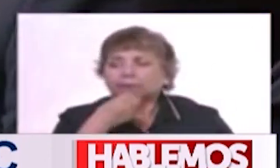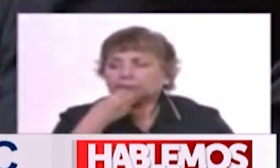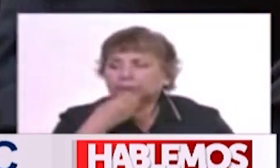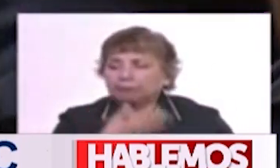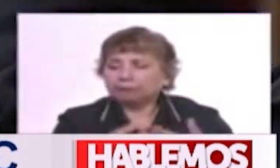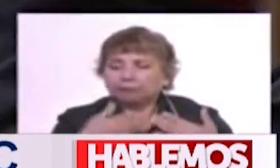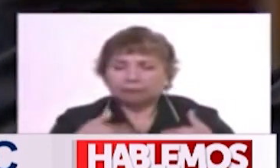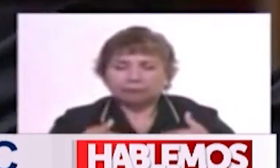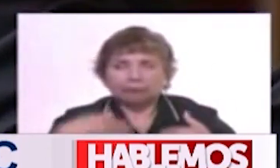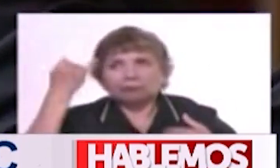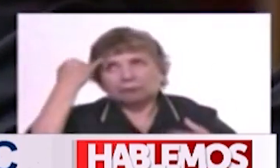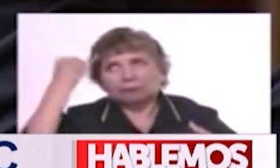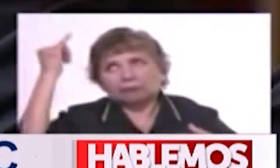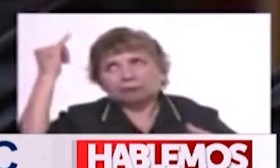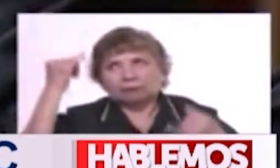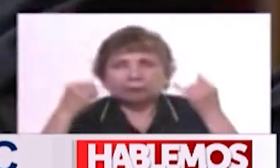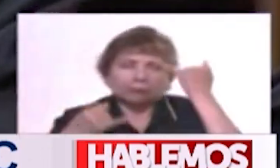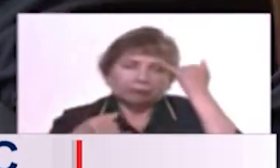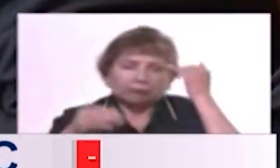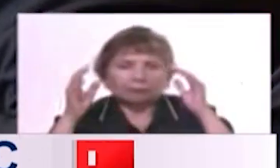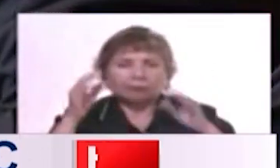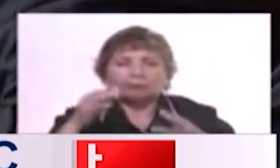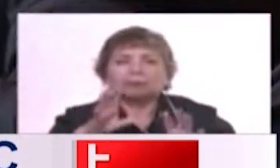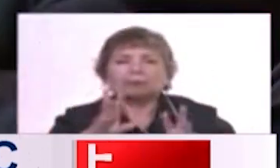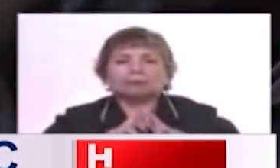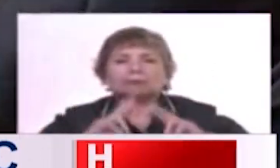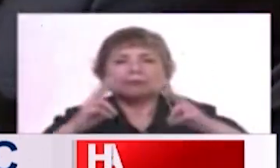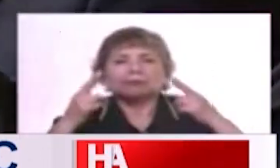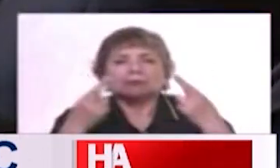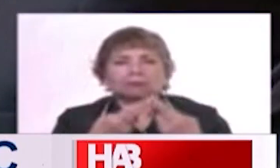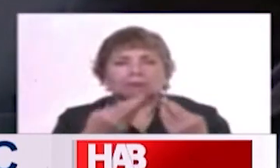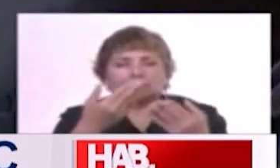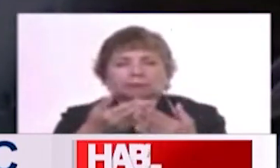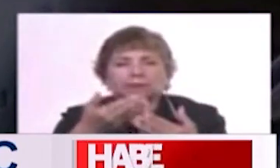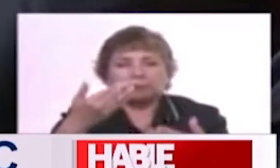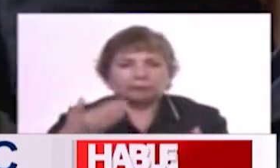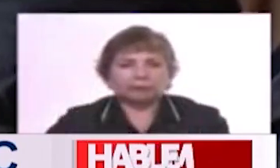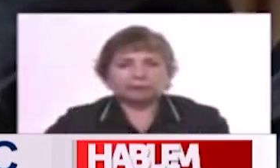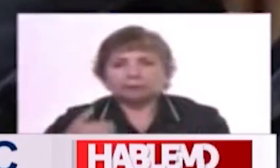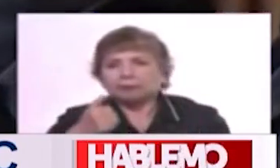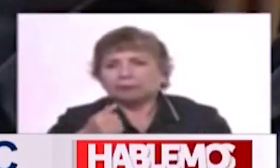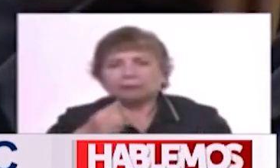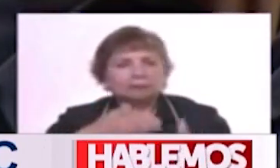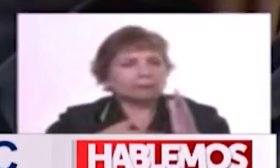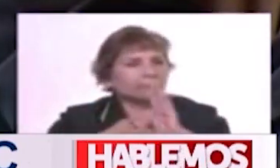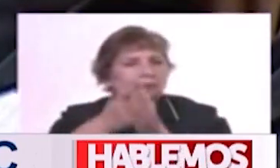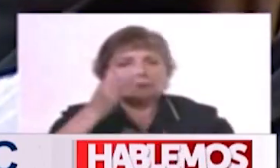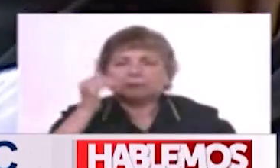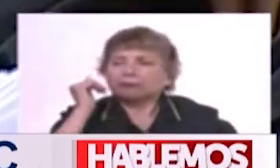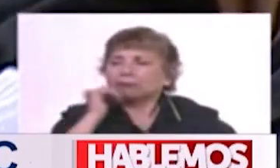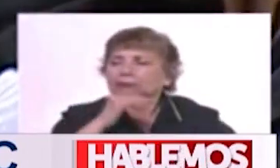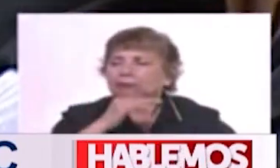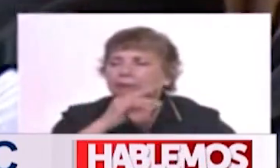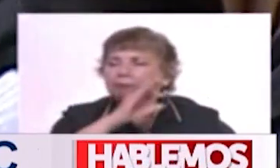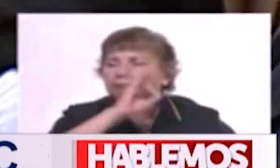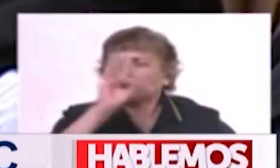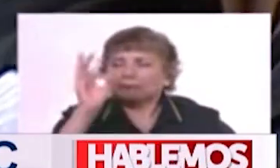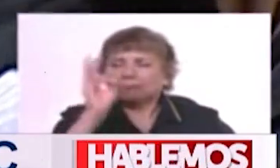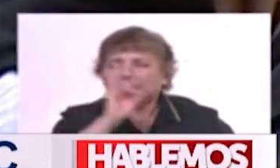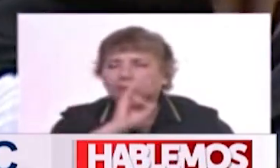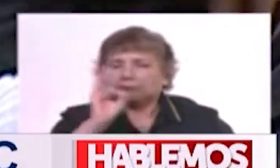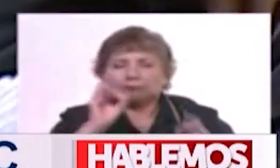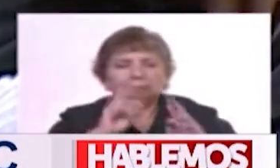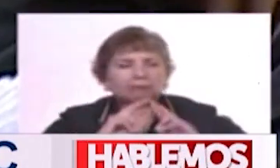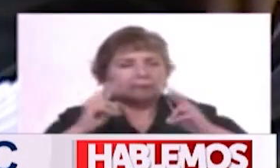me inventan una reunión, dice, previa a, y eso es falso. Ni una